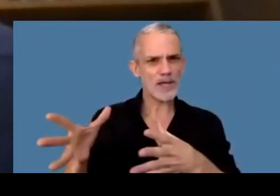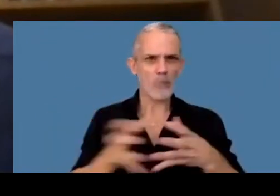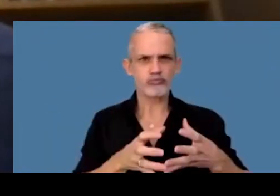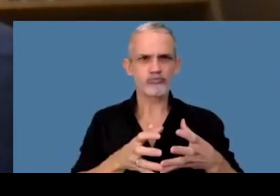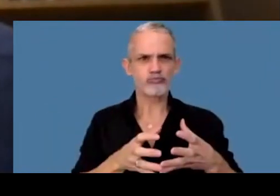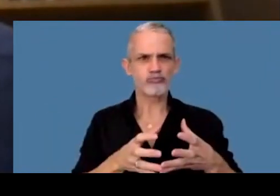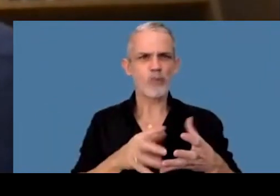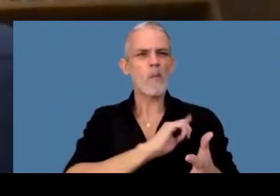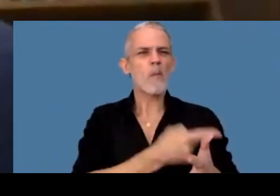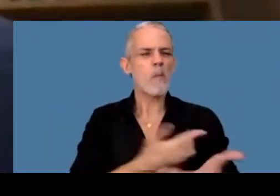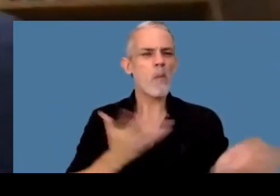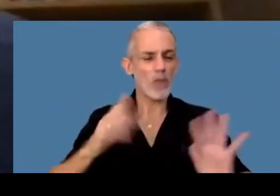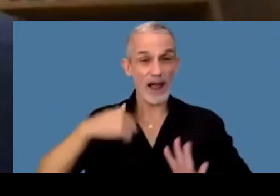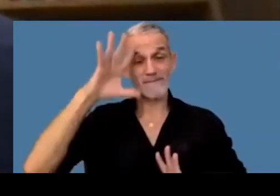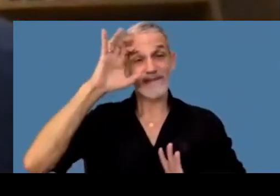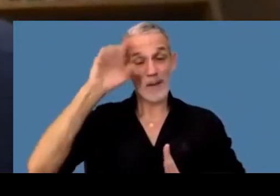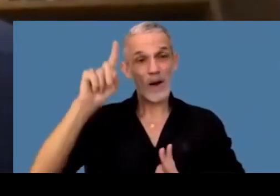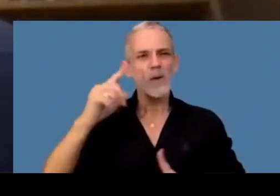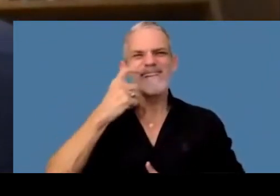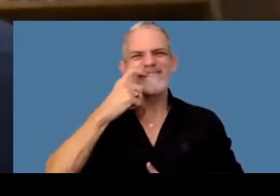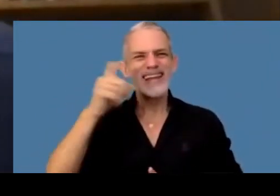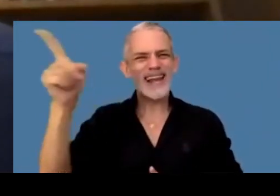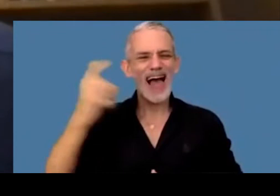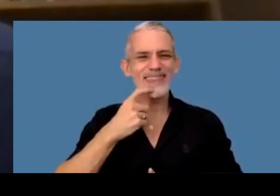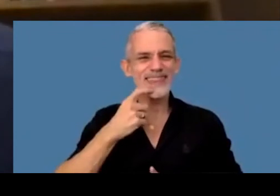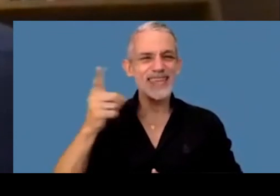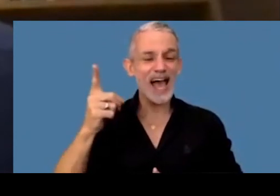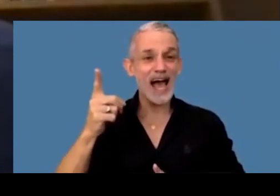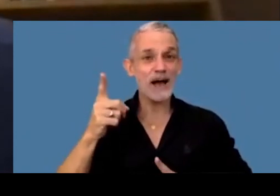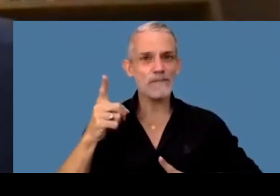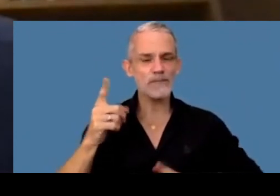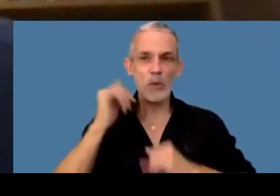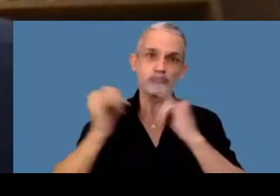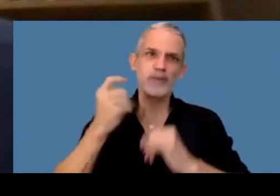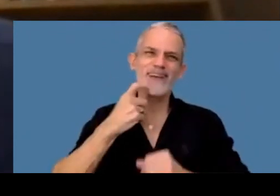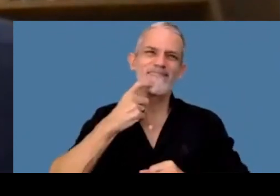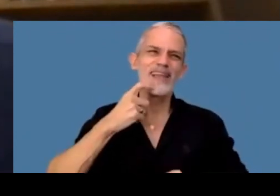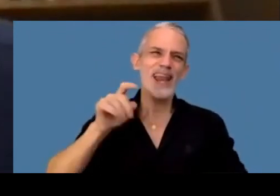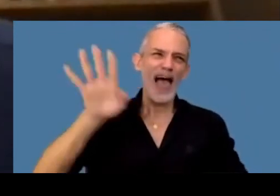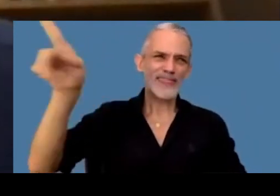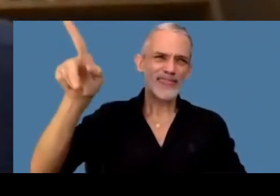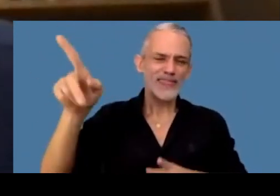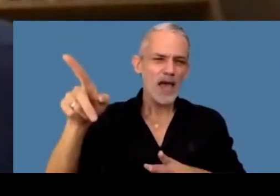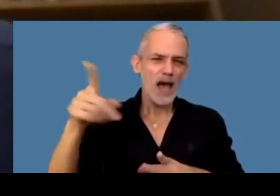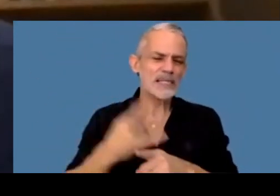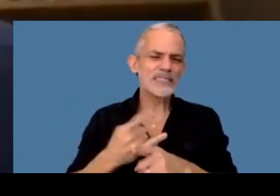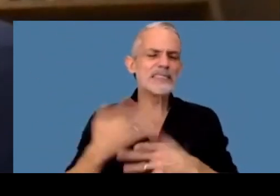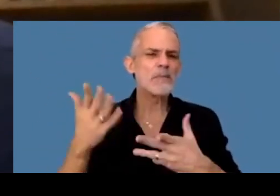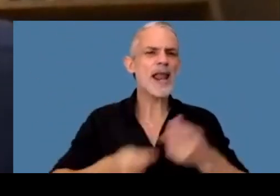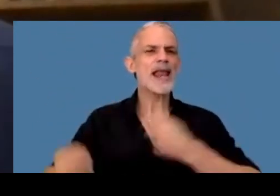esto, yo me acordaba de los finlandeses, ¿no? Que se los nombra tanto. Los finlandeses negocian a un